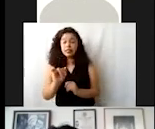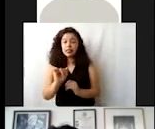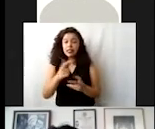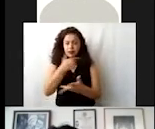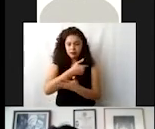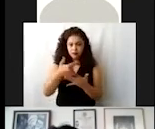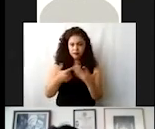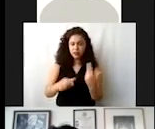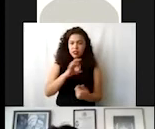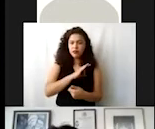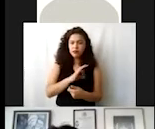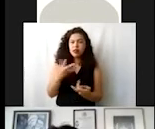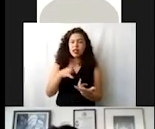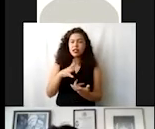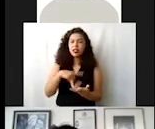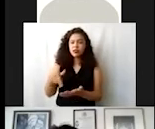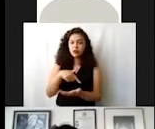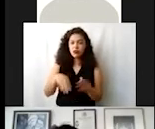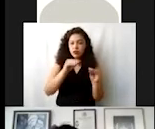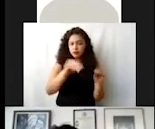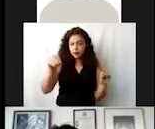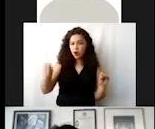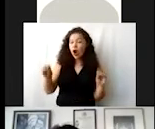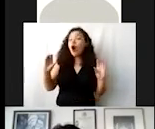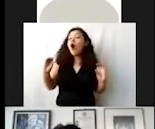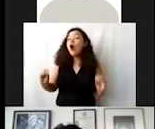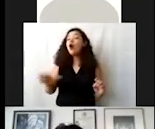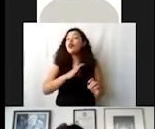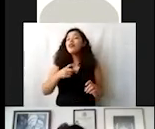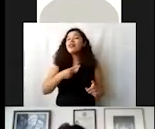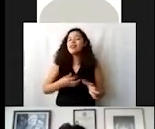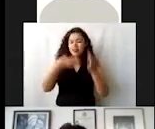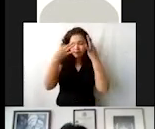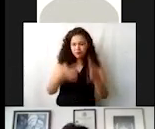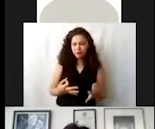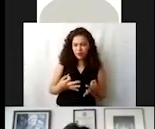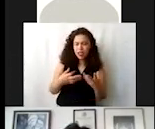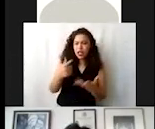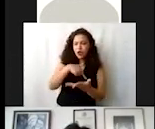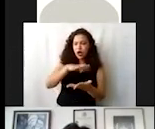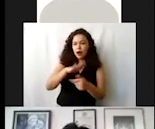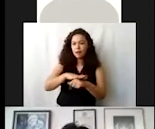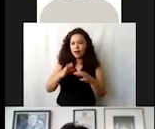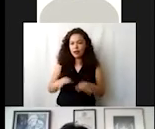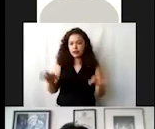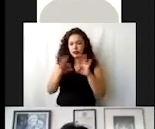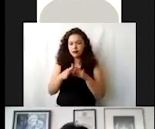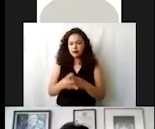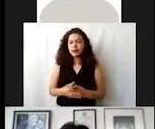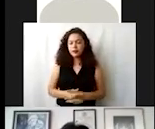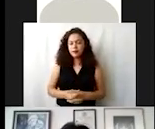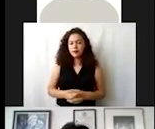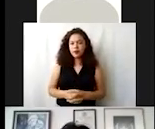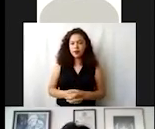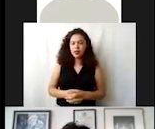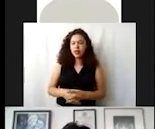sucursal o tiene que ser en la matriz? Bueno, si se tiene que, se tiene que